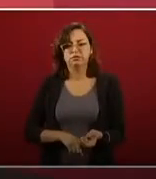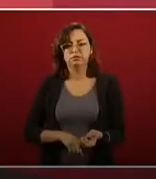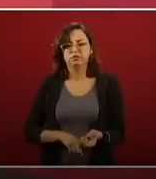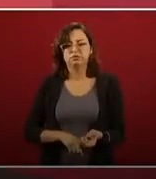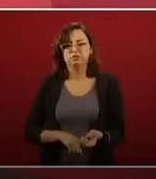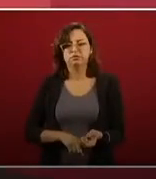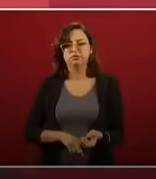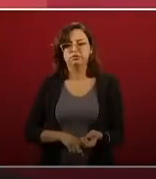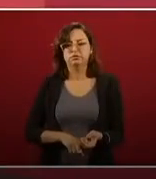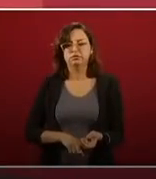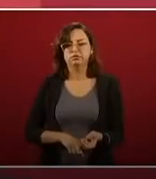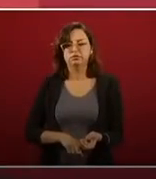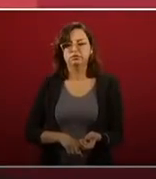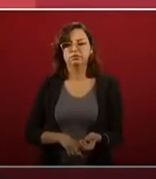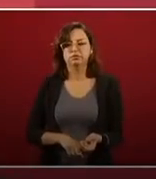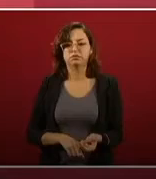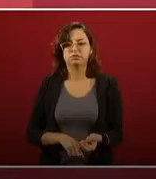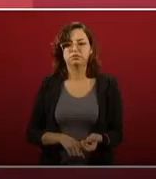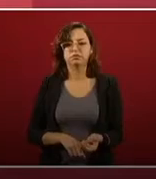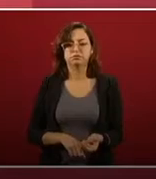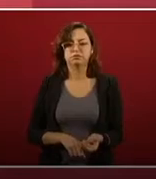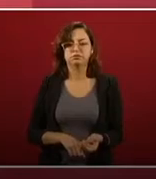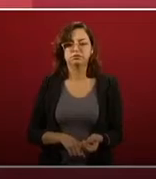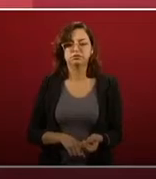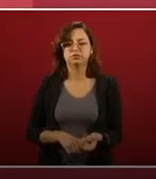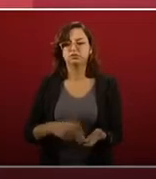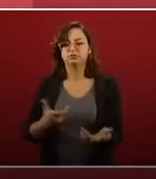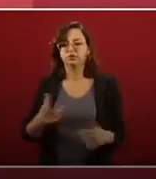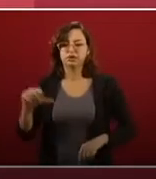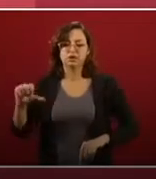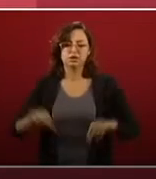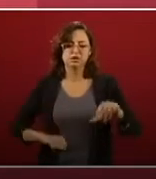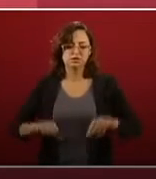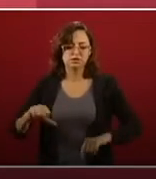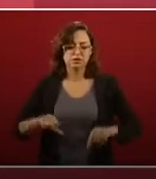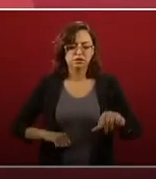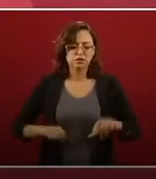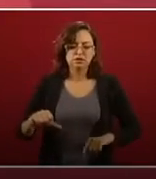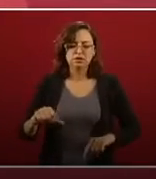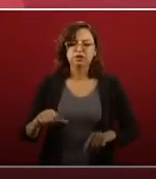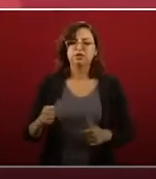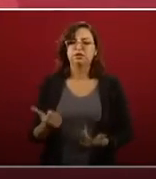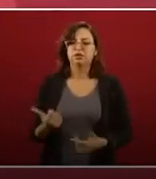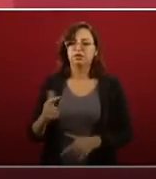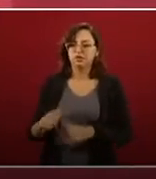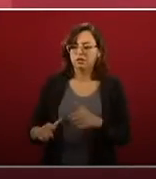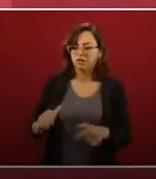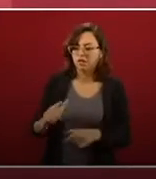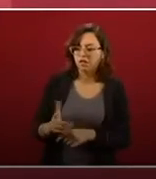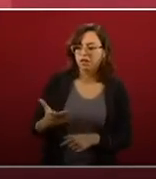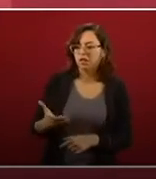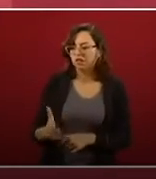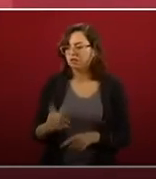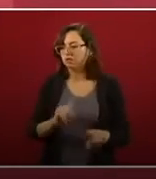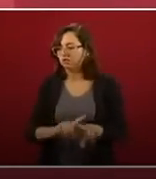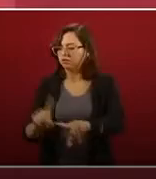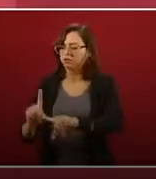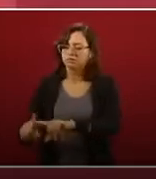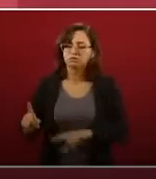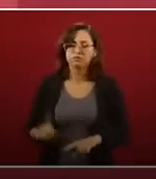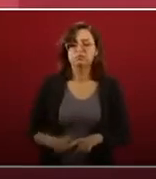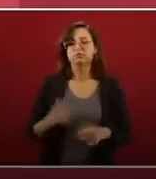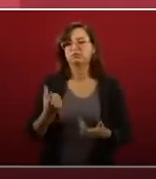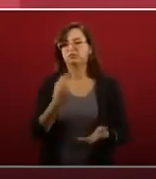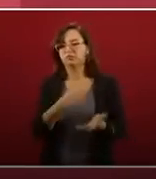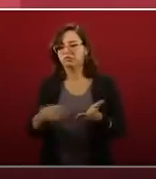lo que tiene que ver con las actividades pecuarias, el comercio,